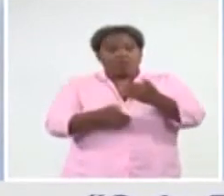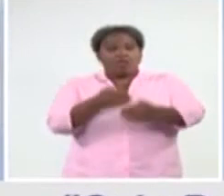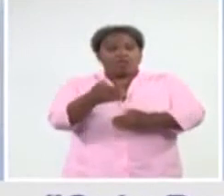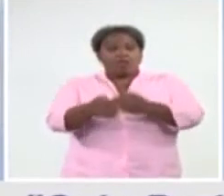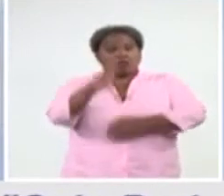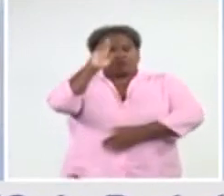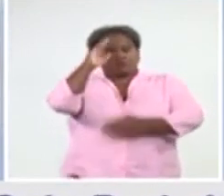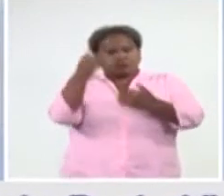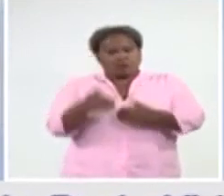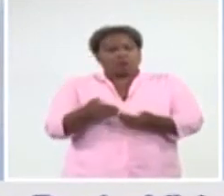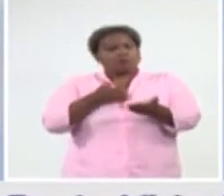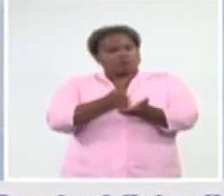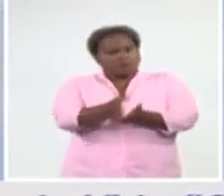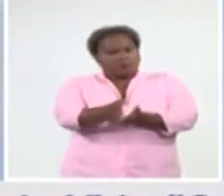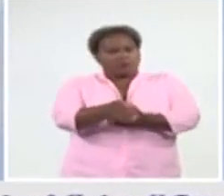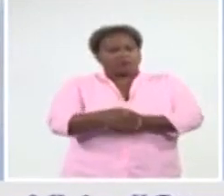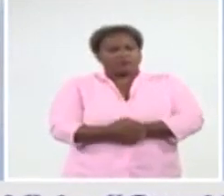estable.